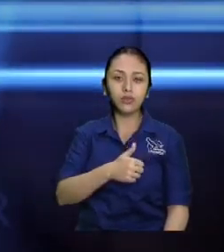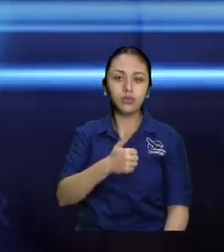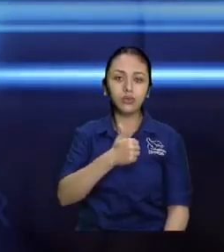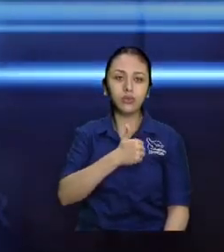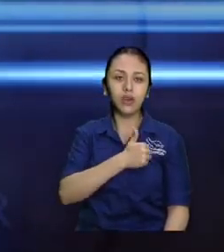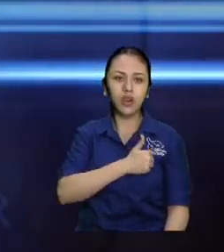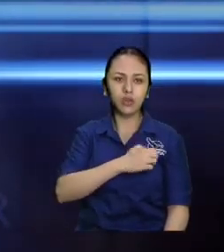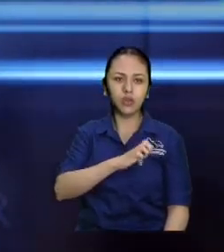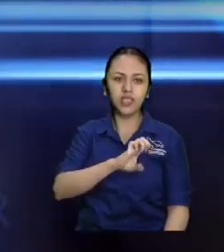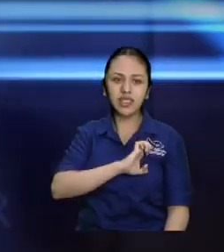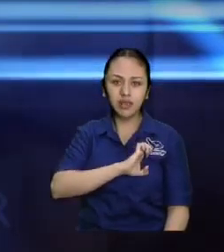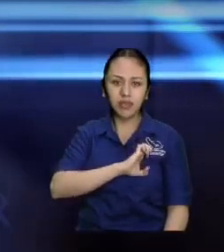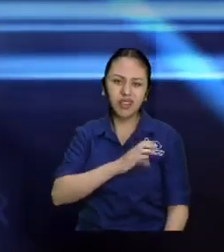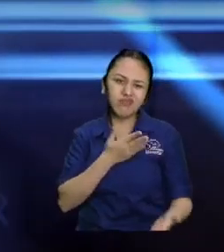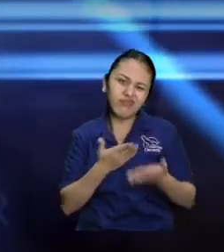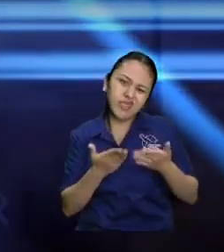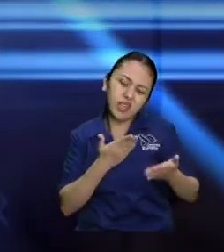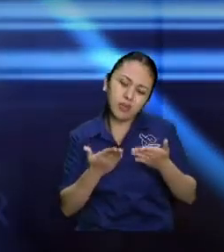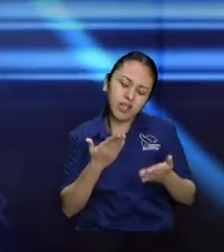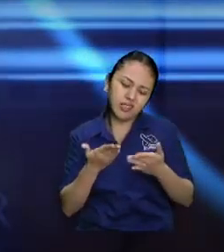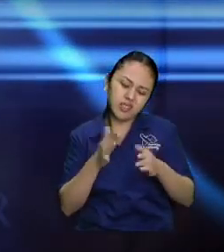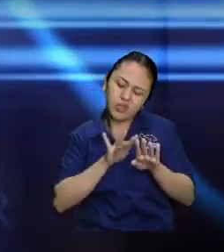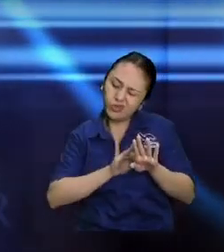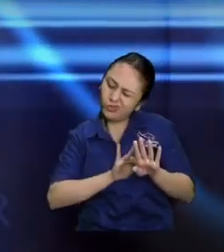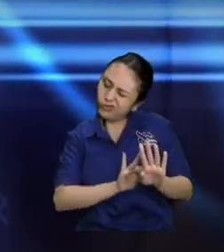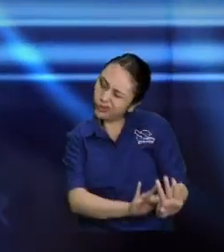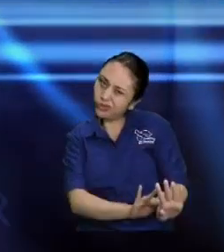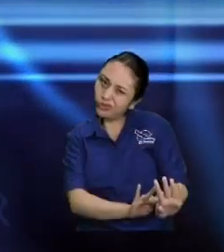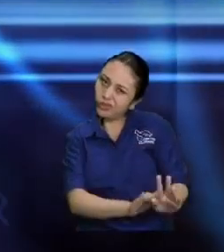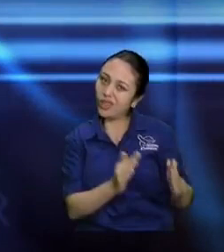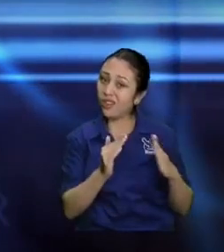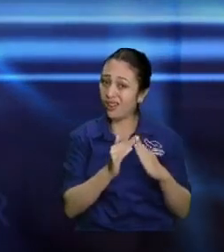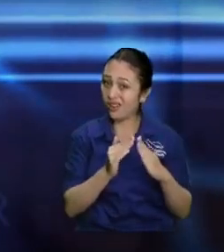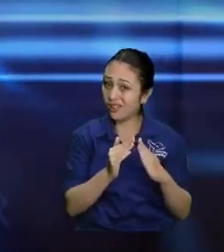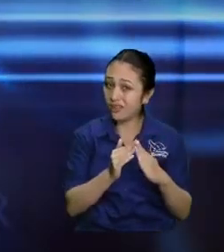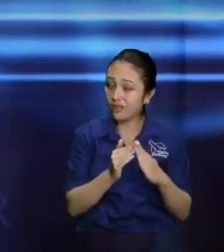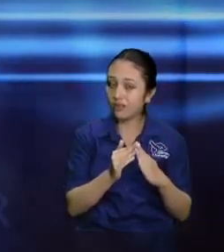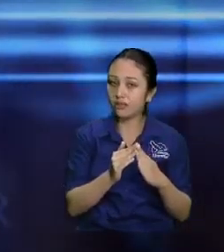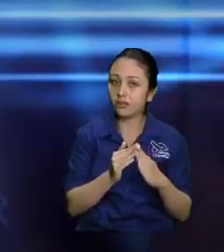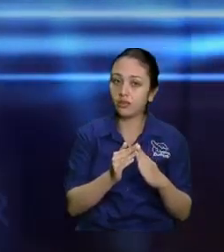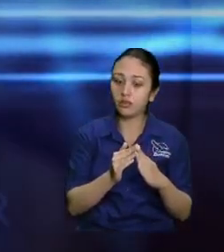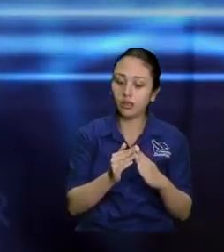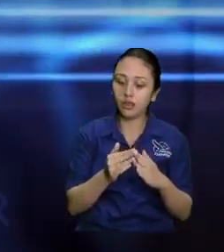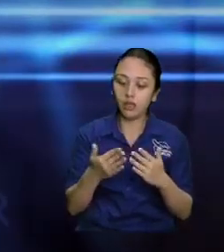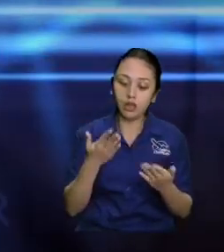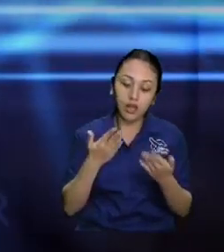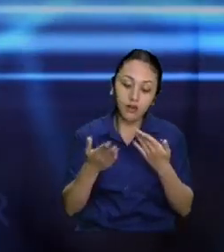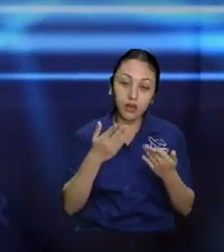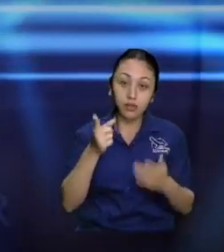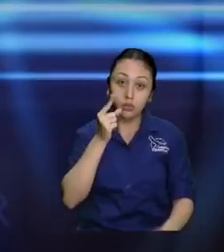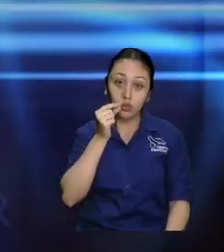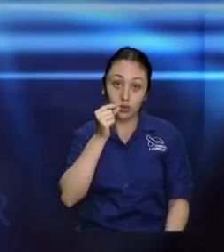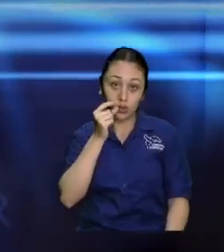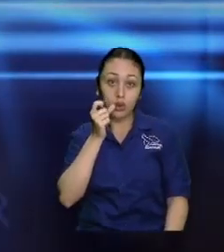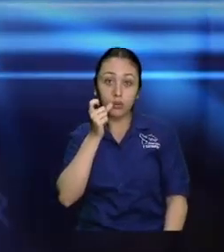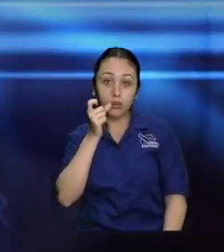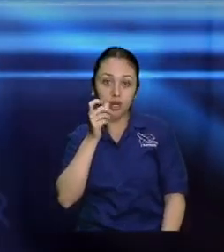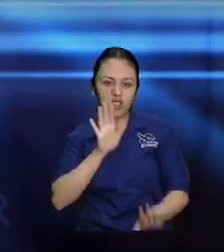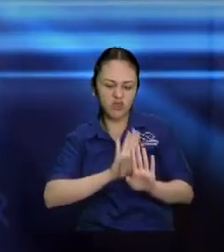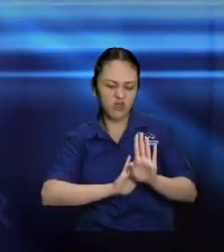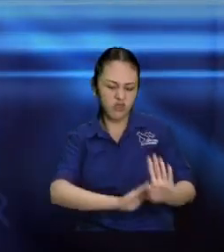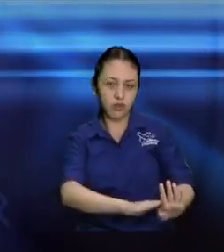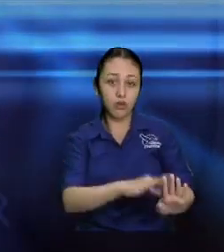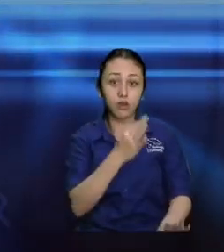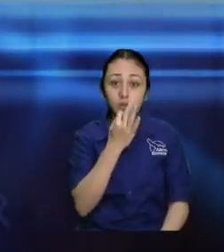casa. Un hombre que hizo pedazos a una mujer y nunca le aumentó